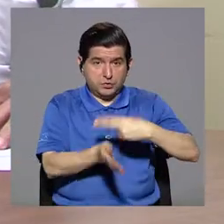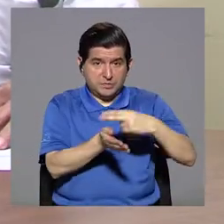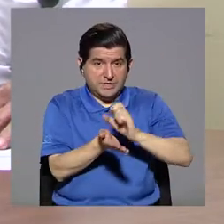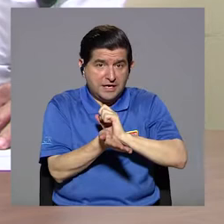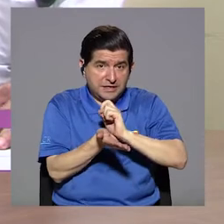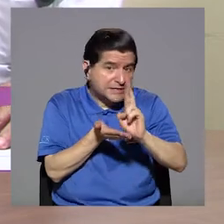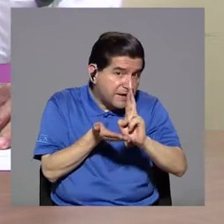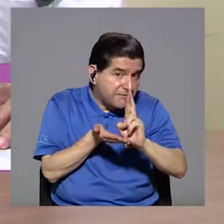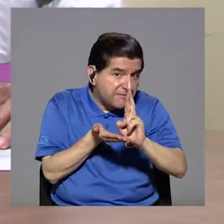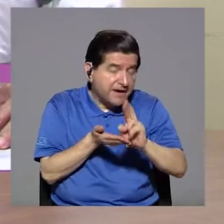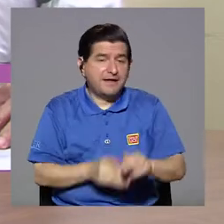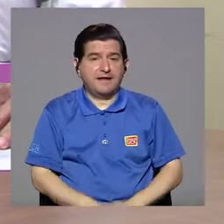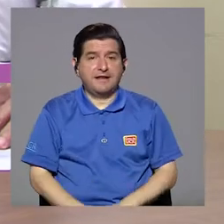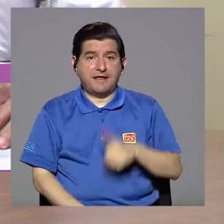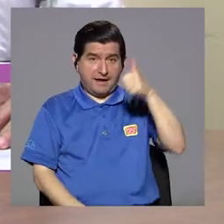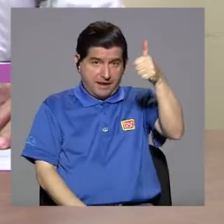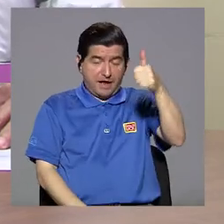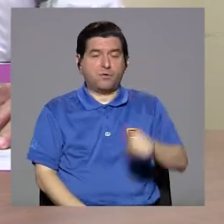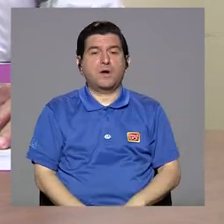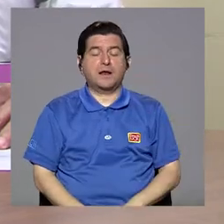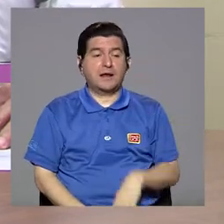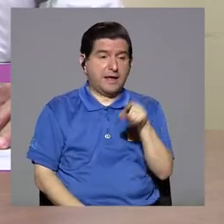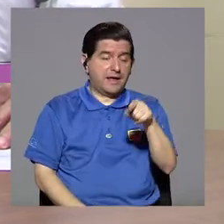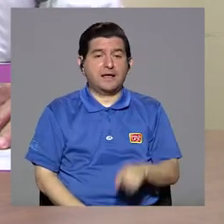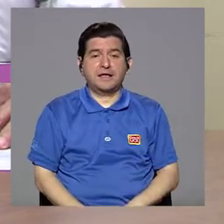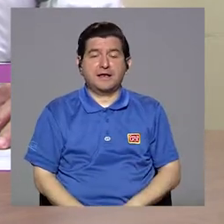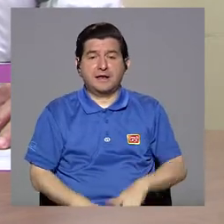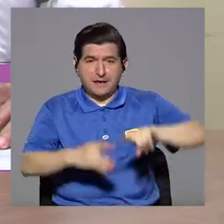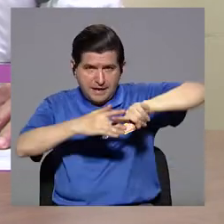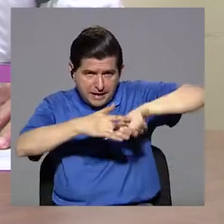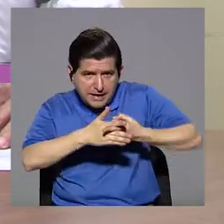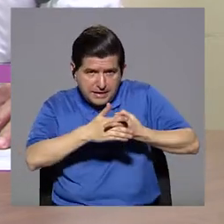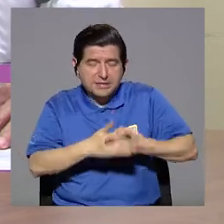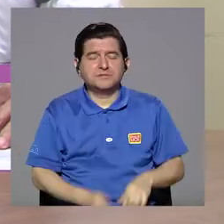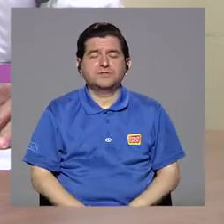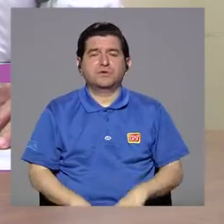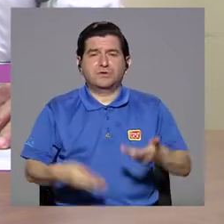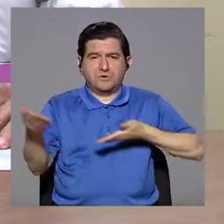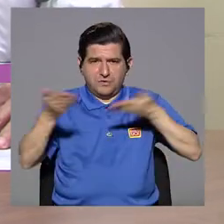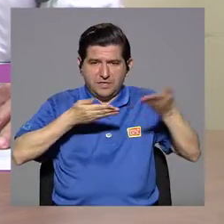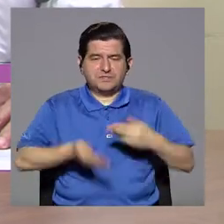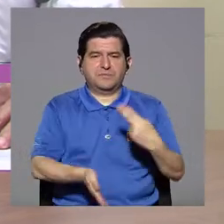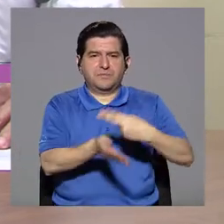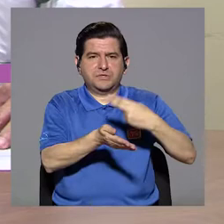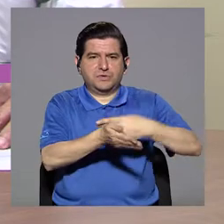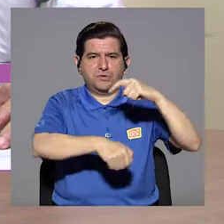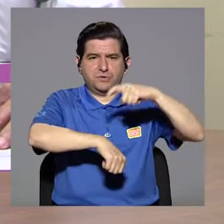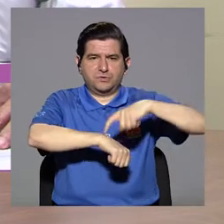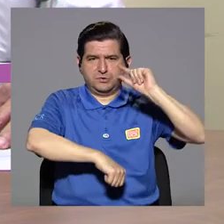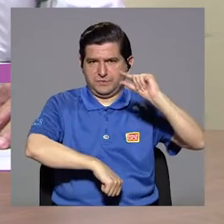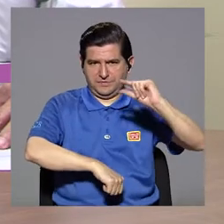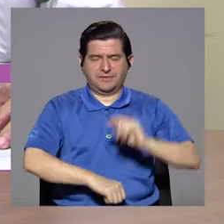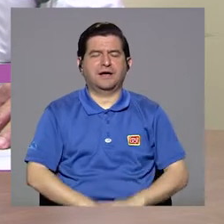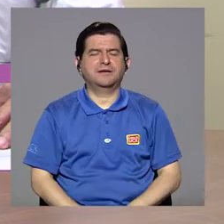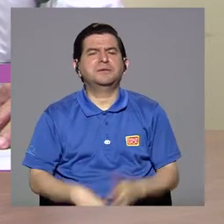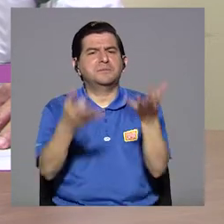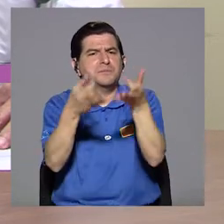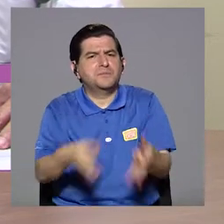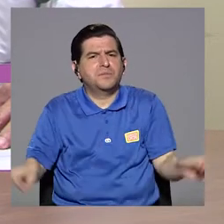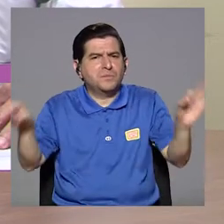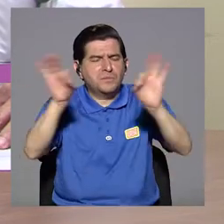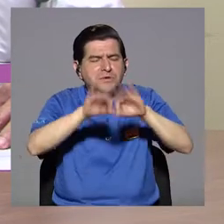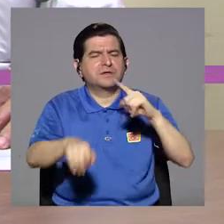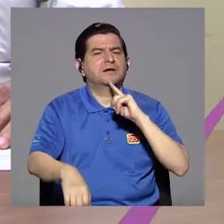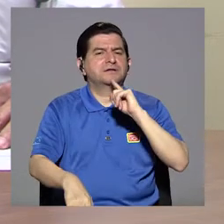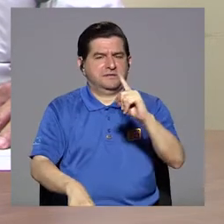rafael prácticamente fue innovador en este sistema de lo que fue el hospital de día creo que es importante